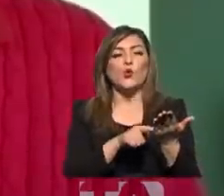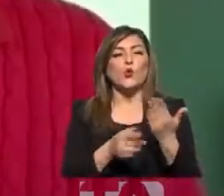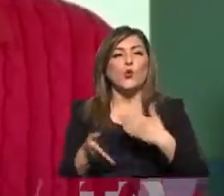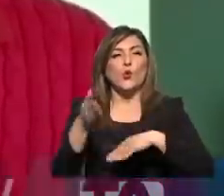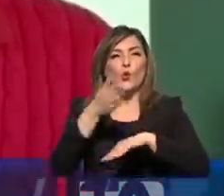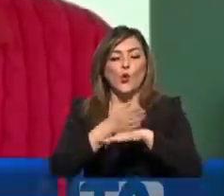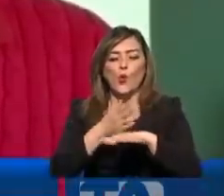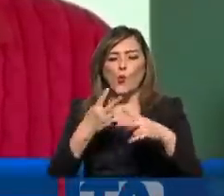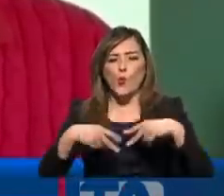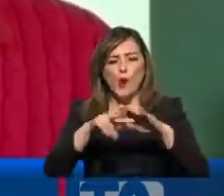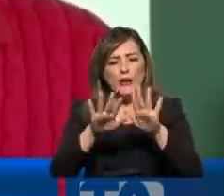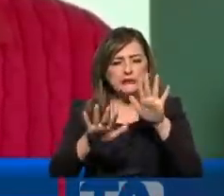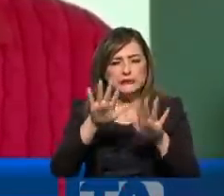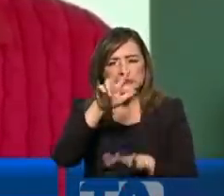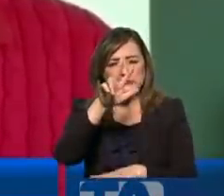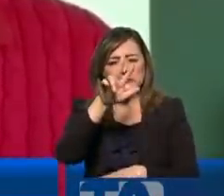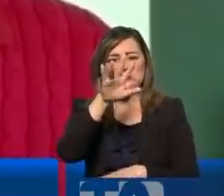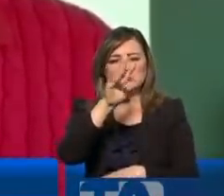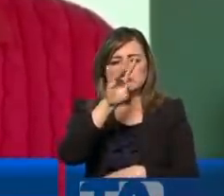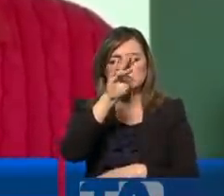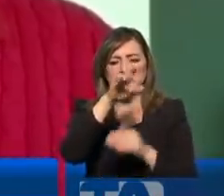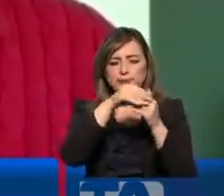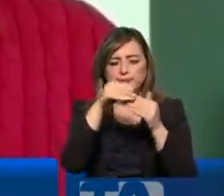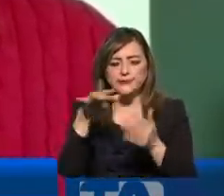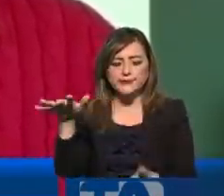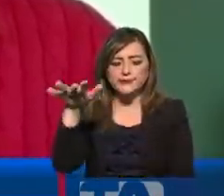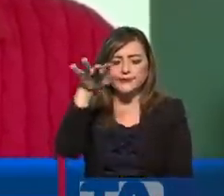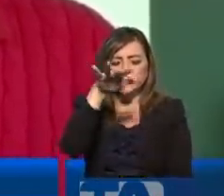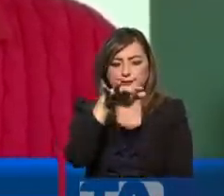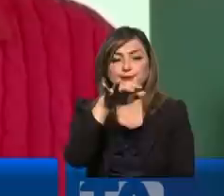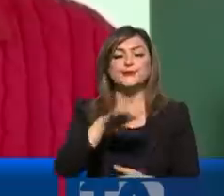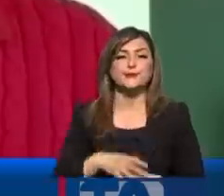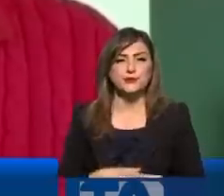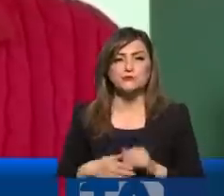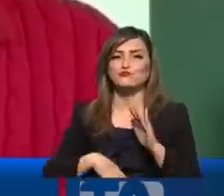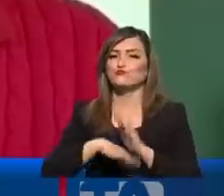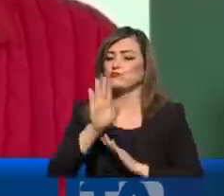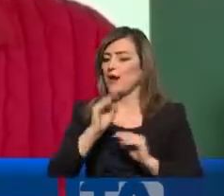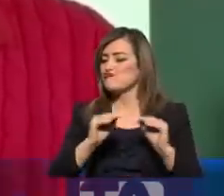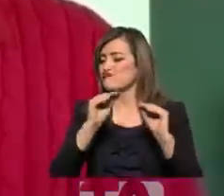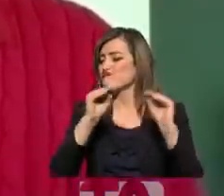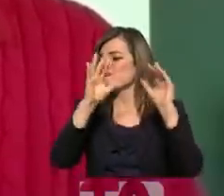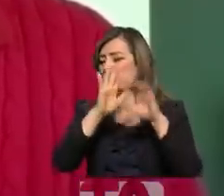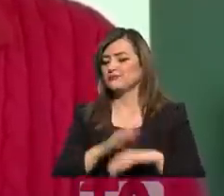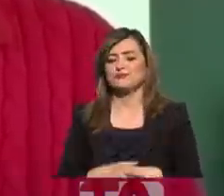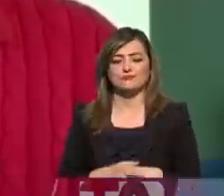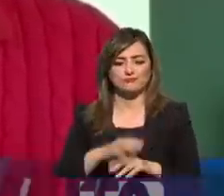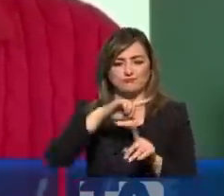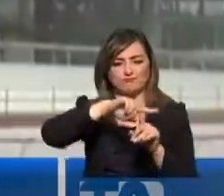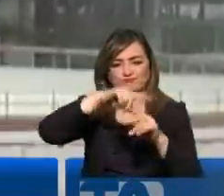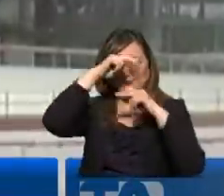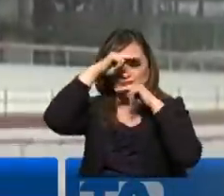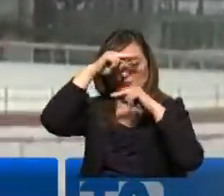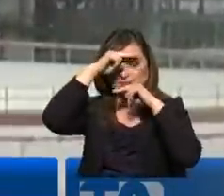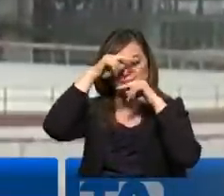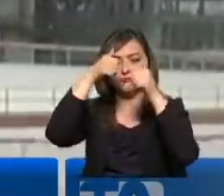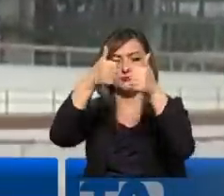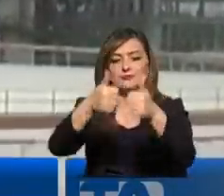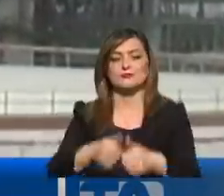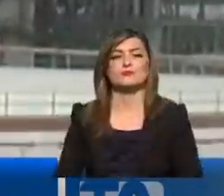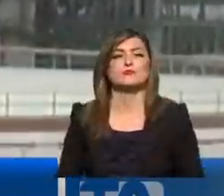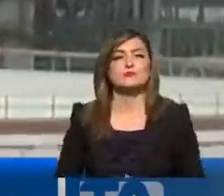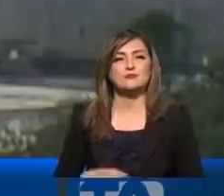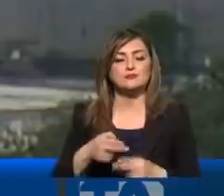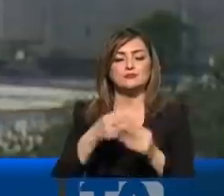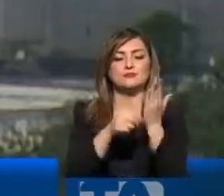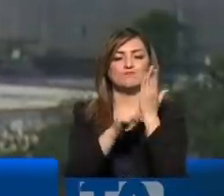un precio de $37 el barril, estamos más del doble. es una buena noticia. Sin embargo, según